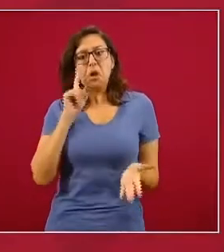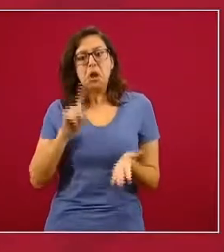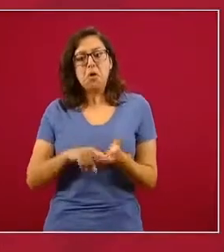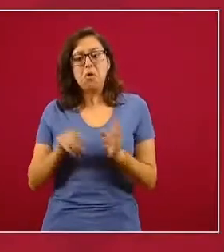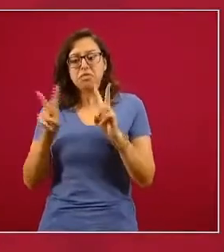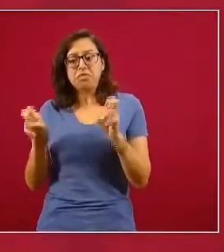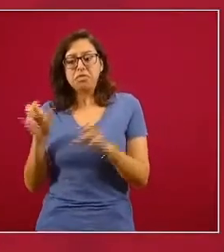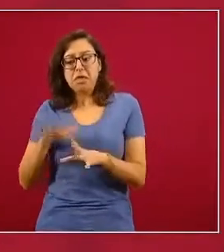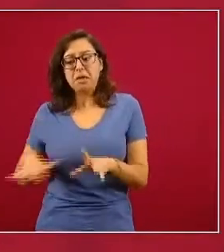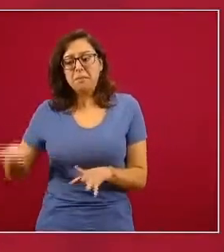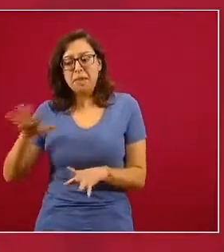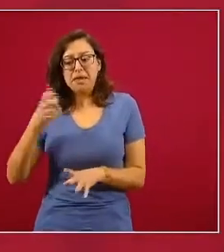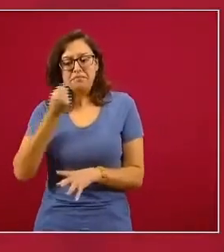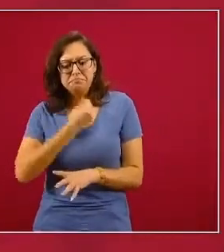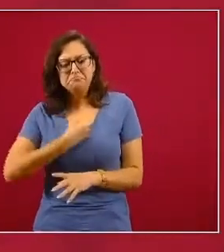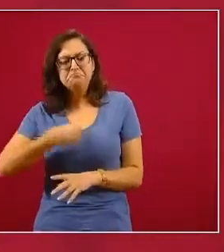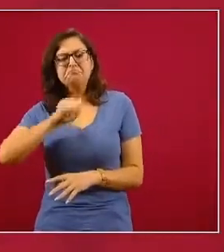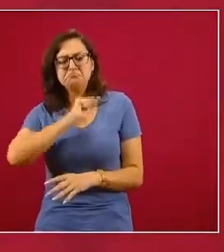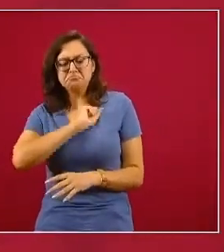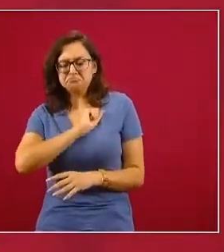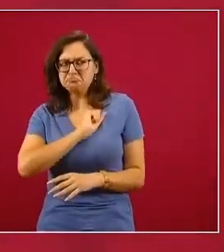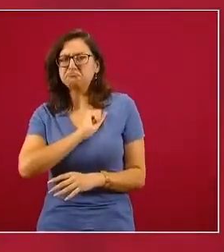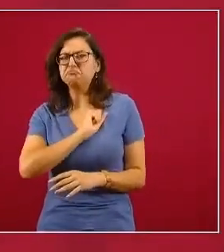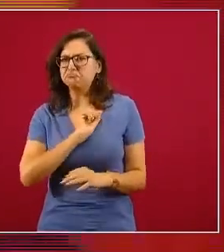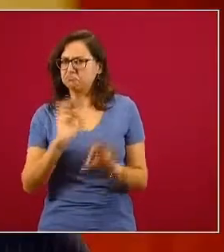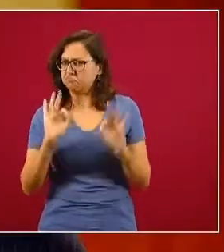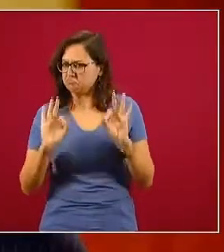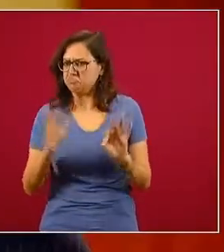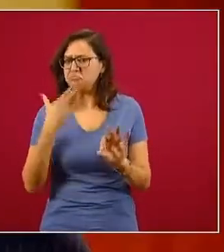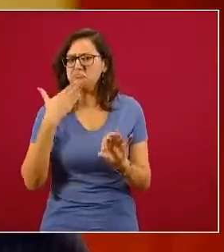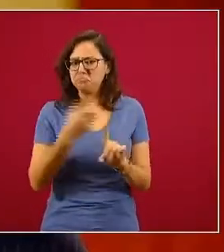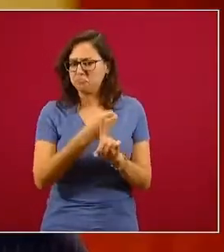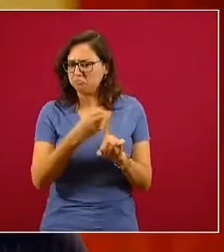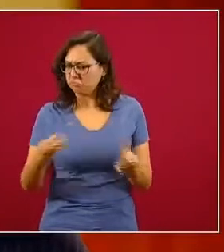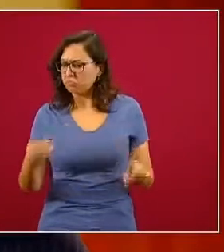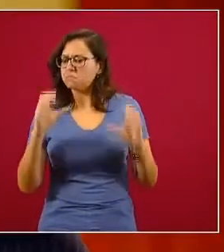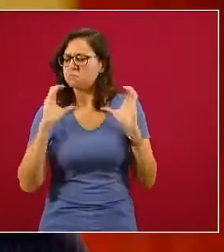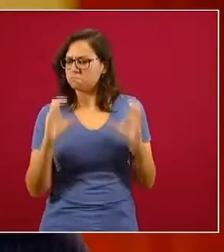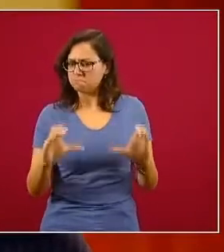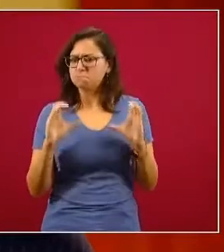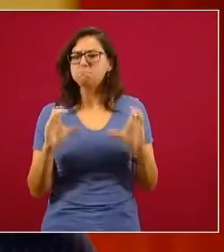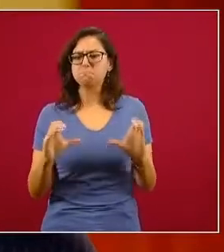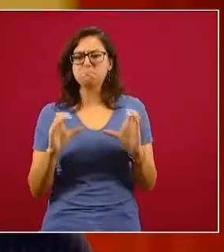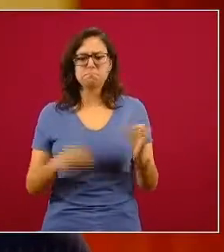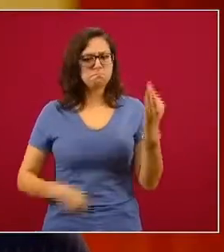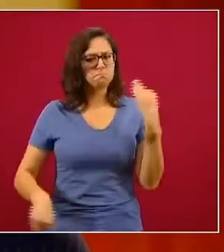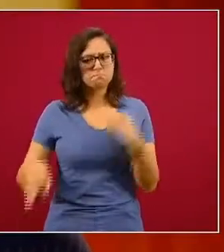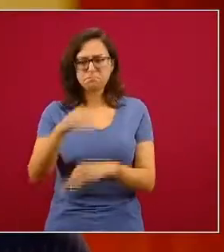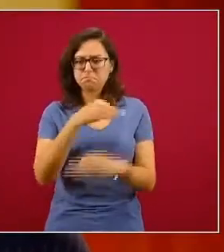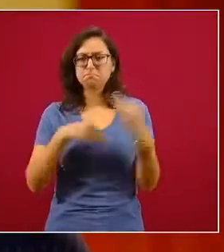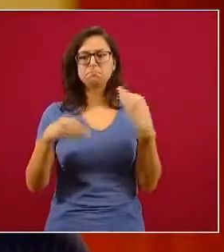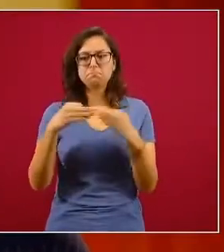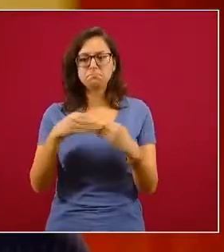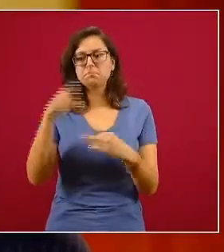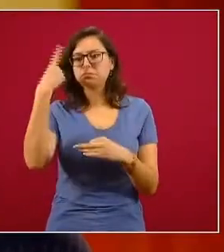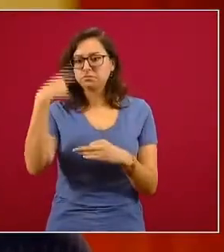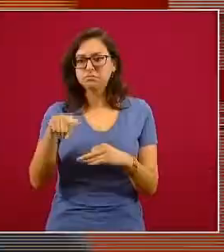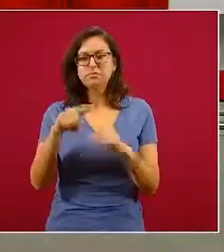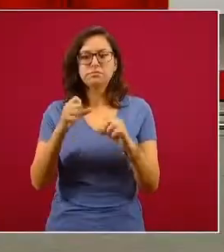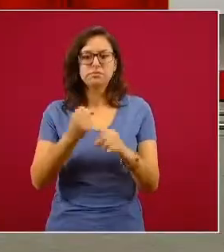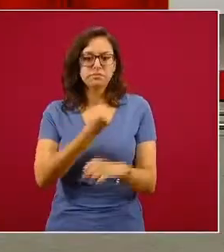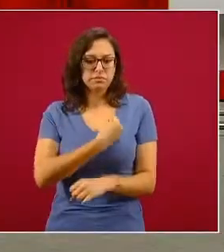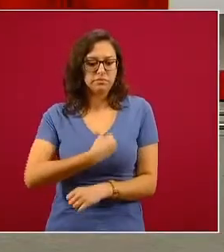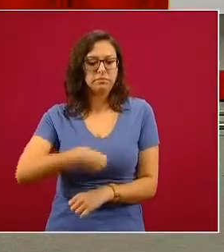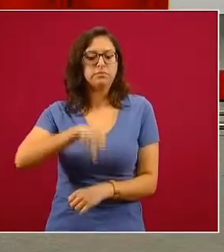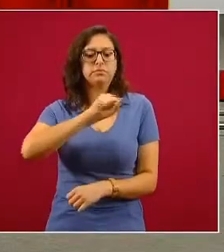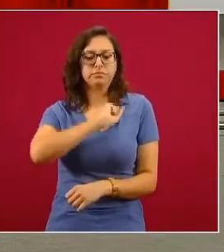salud se ha cuidado muy bien todo lo que implica la seguridad sanitaria para